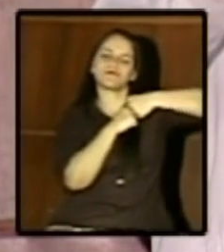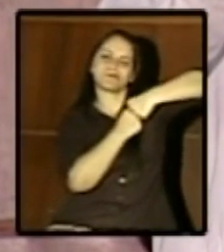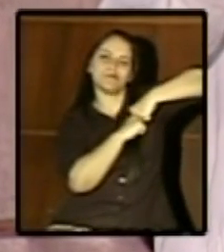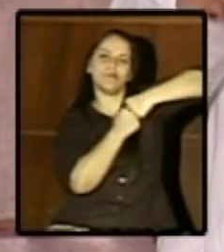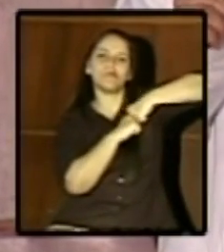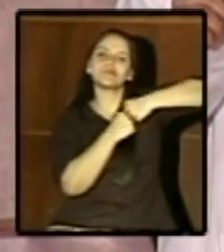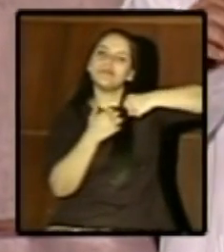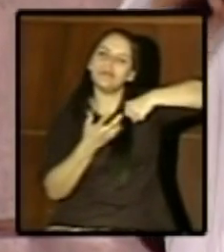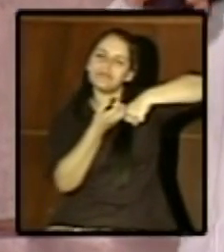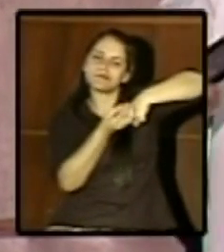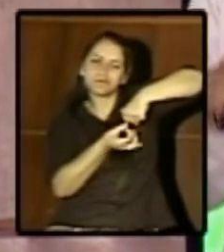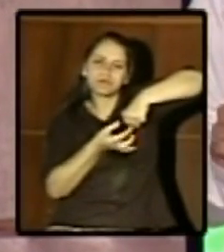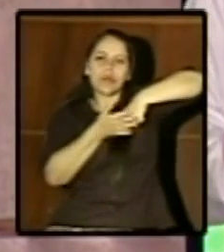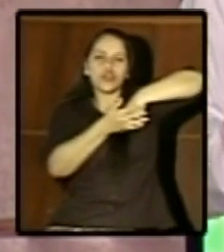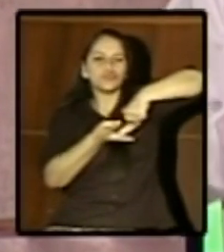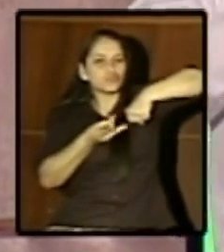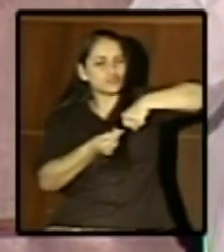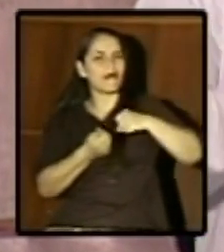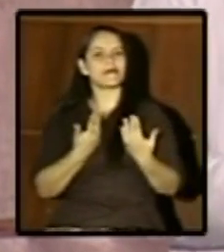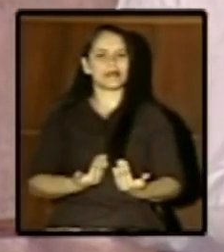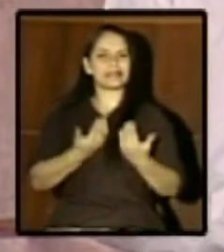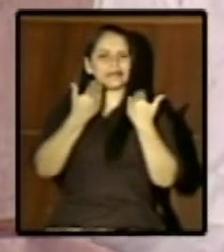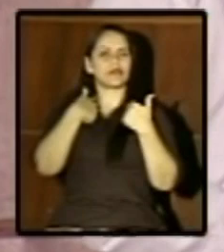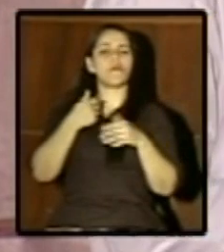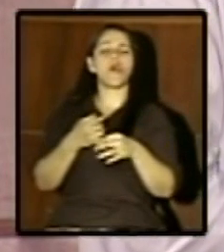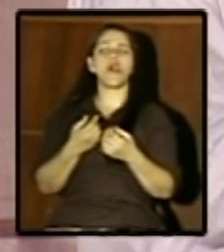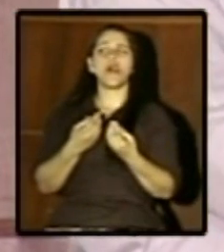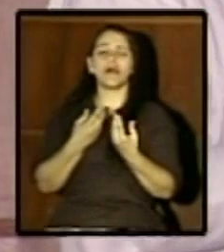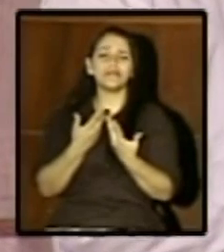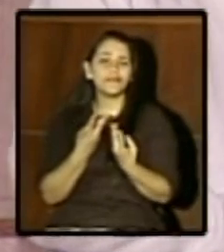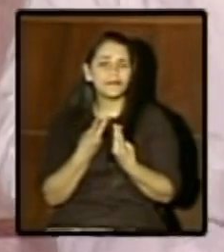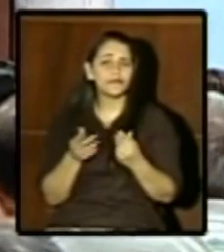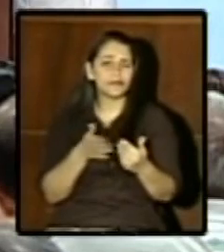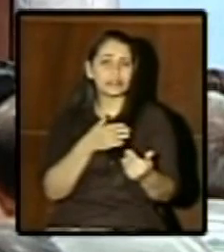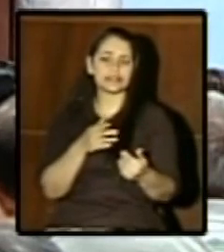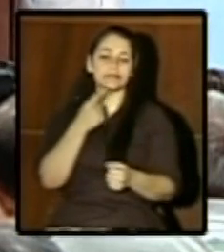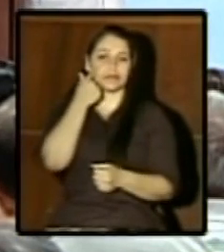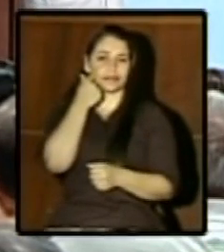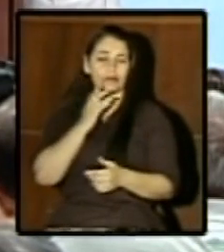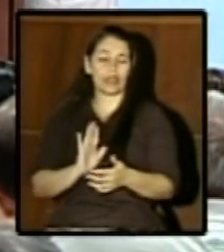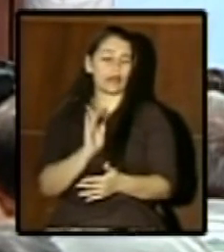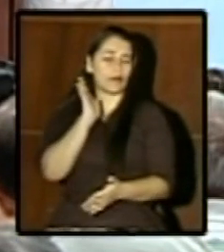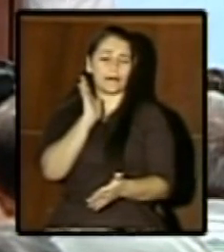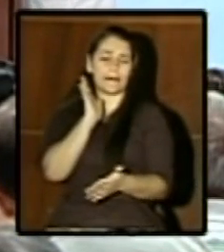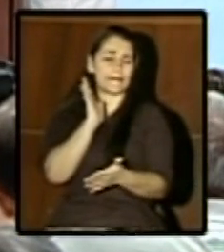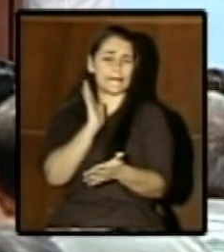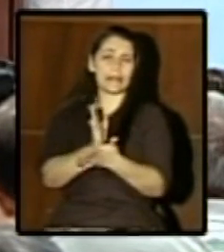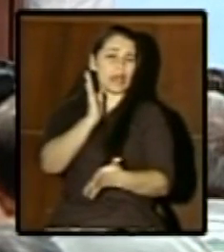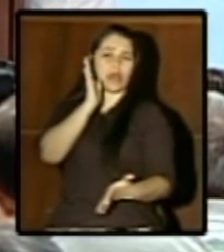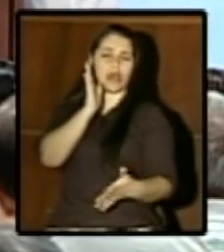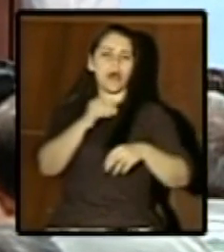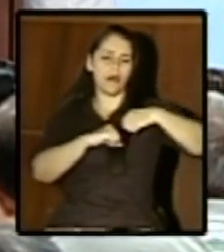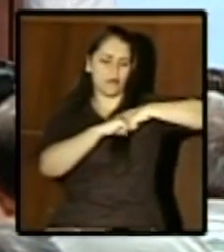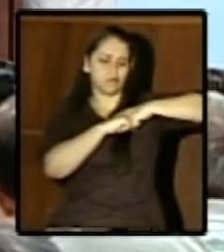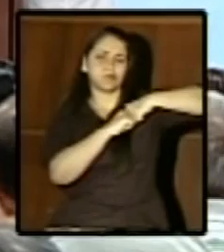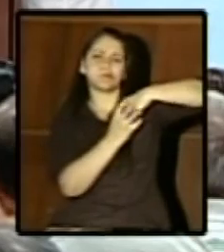organismo lo hace para que el gasto biomecánico sea bajito, para que no haya un desgaste. Cuando yo tengo un golpe, supongamos,